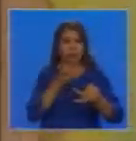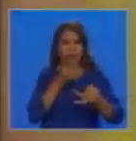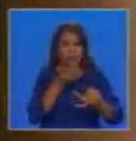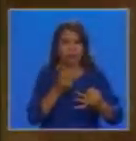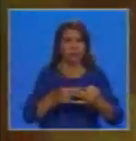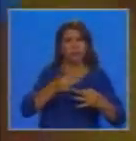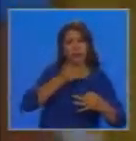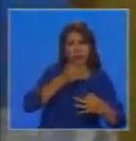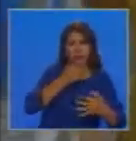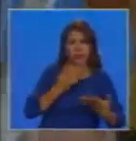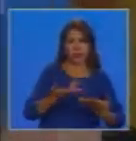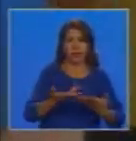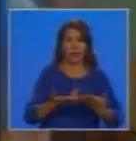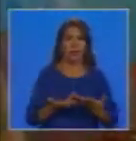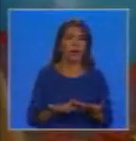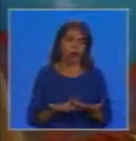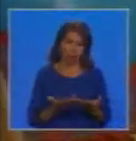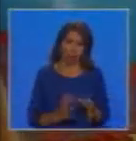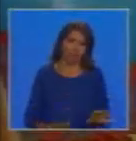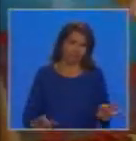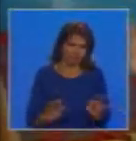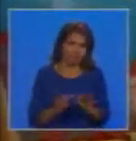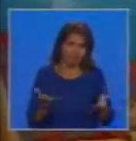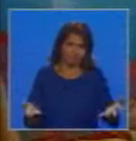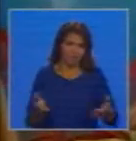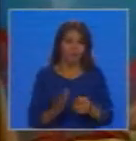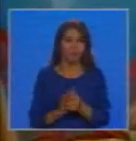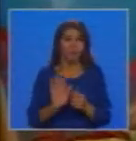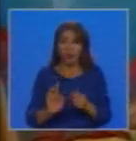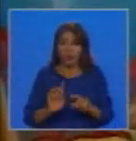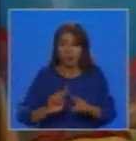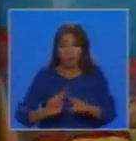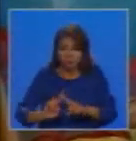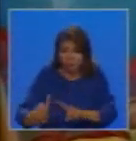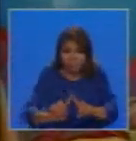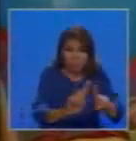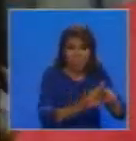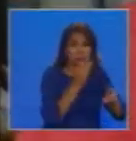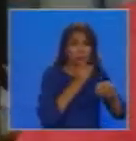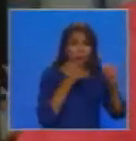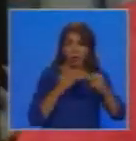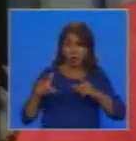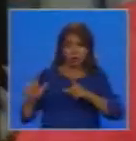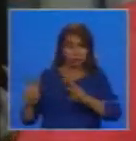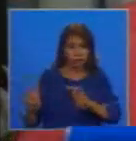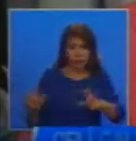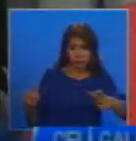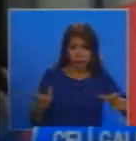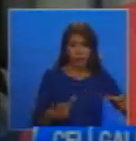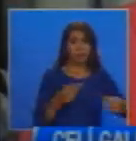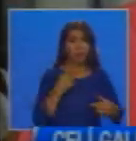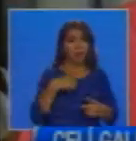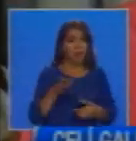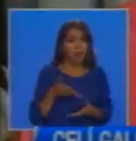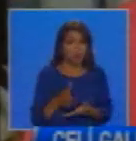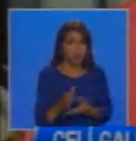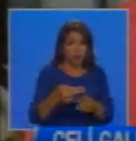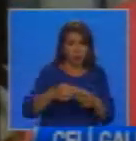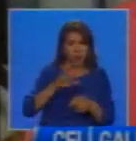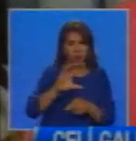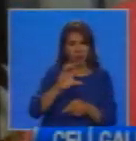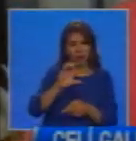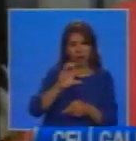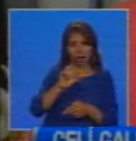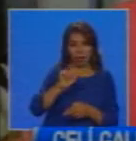supuesto, porque si hay algo que no puede dejar de probar en Manta es su variada gastronomía. Lo que más les encanta es el camotillo, que es